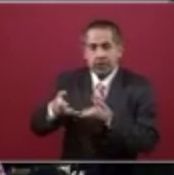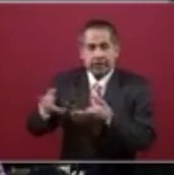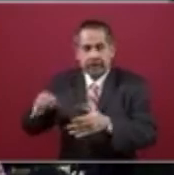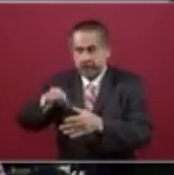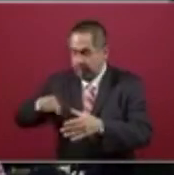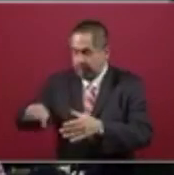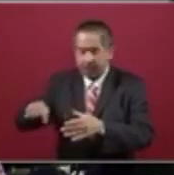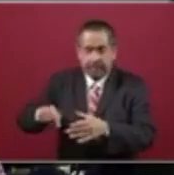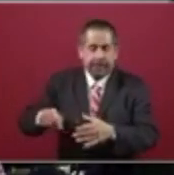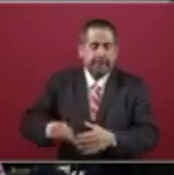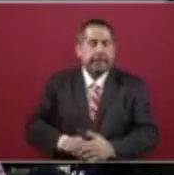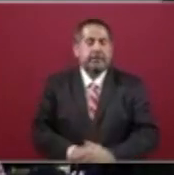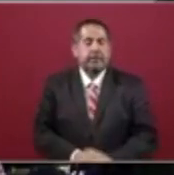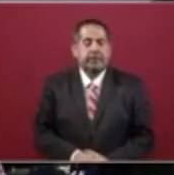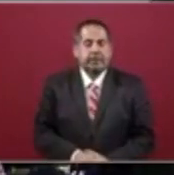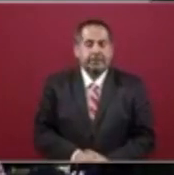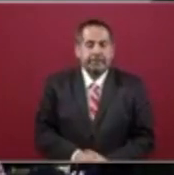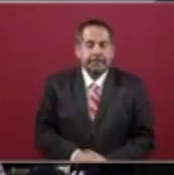favor.